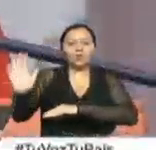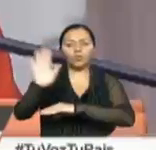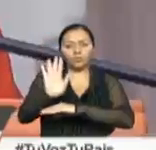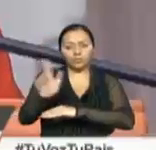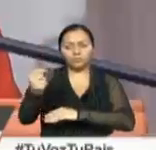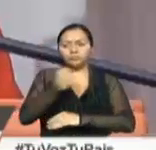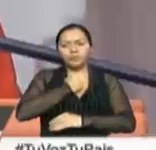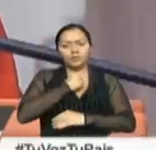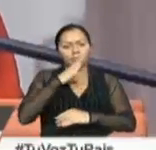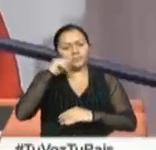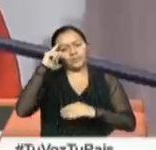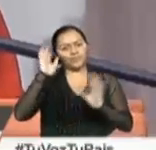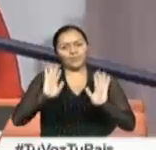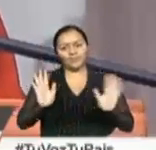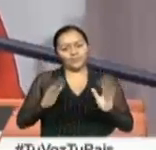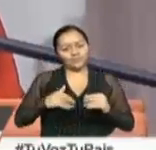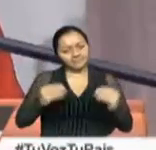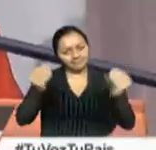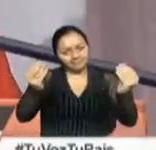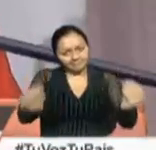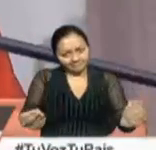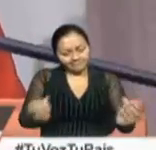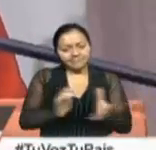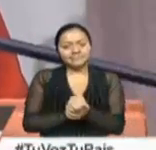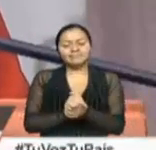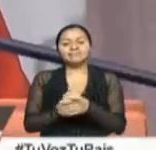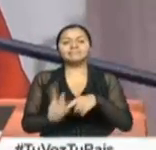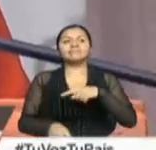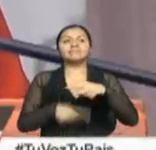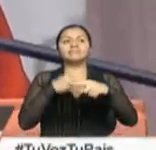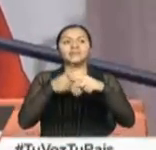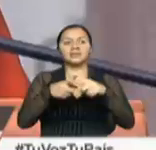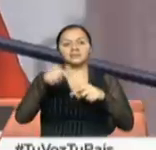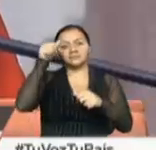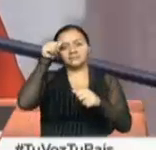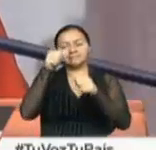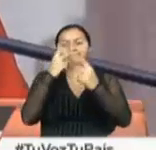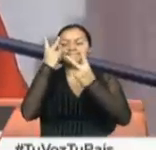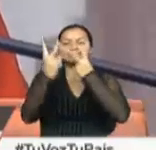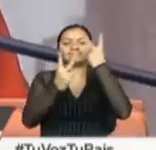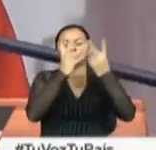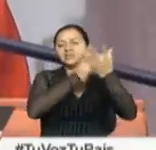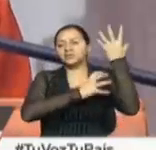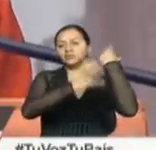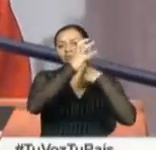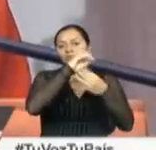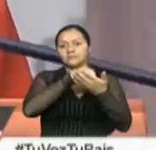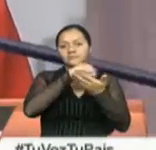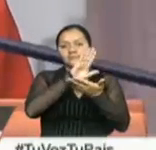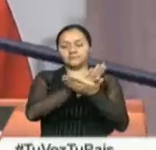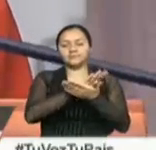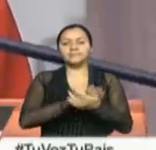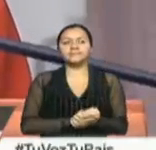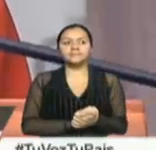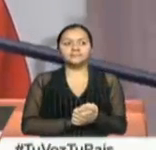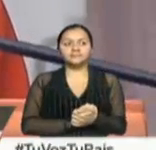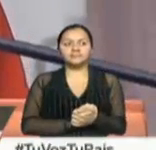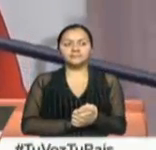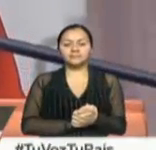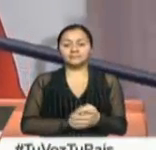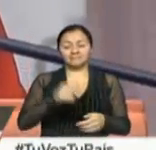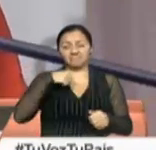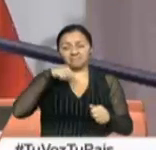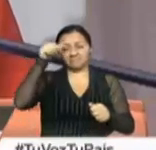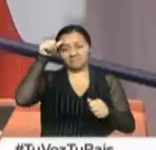pueblo ecuatoriano. Y además de eso, es un recorrido por nuestra historia. No recuerdo, desde